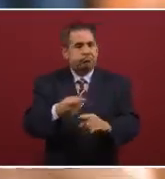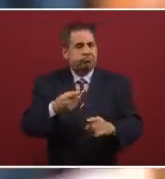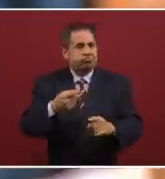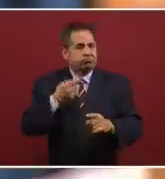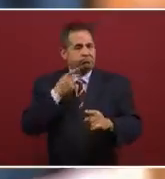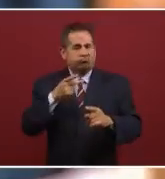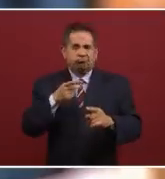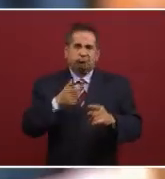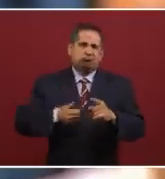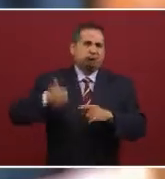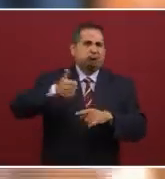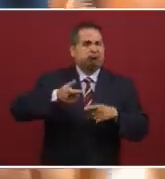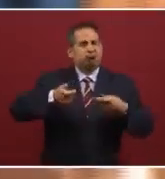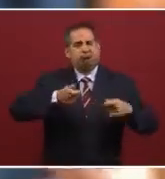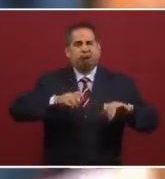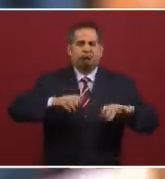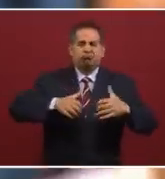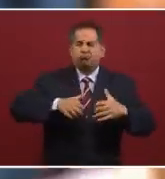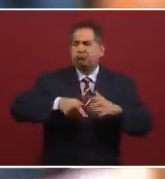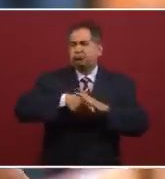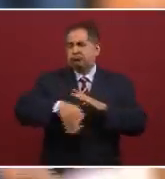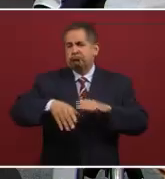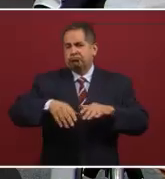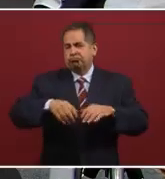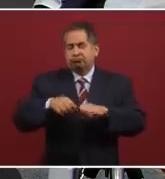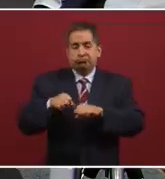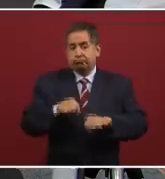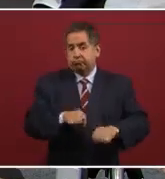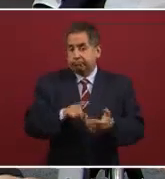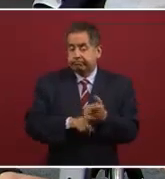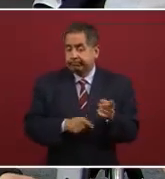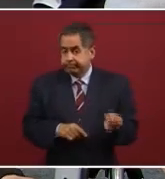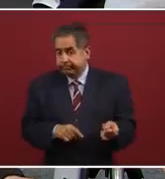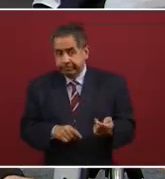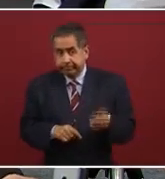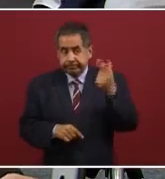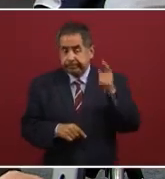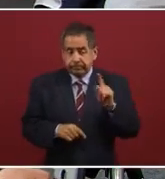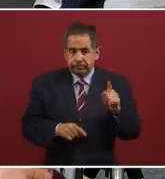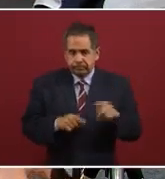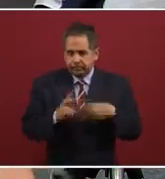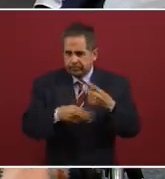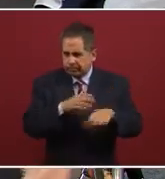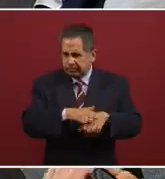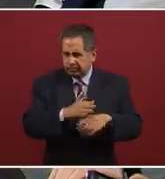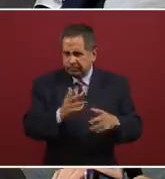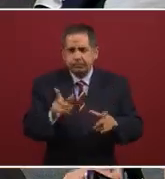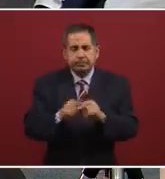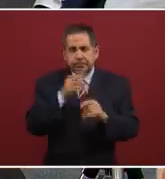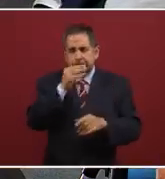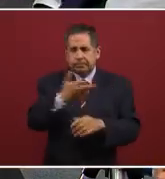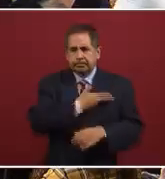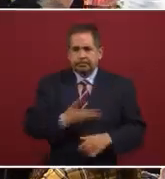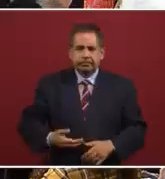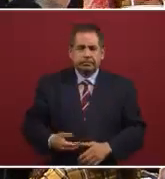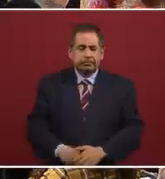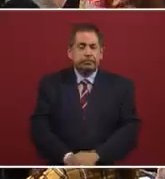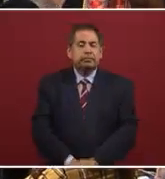estas cúpulas de medios de comunicación y de la política, y no es la primera vez. Es todo, señor presidente.